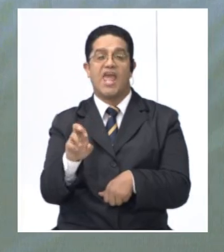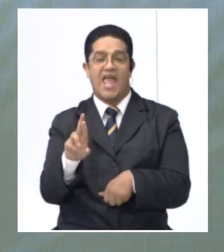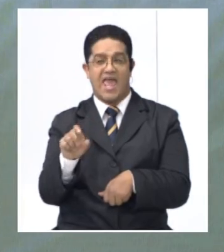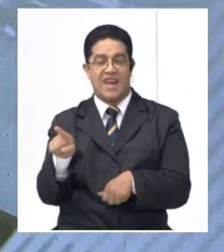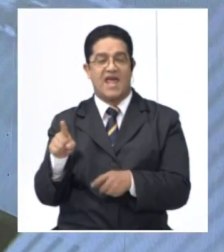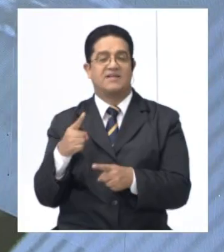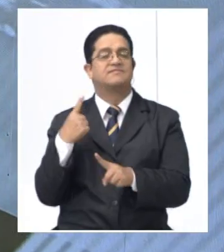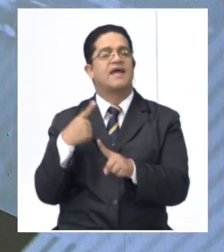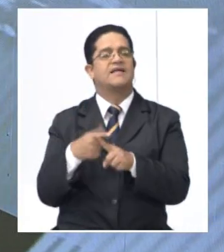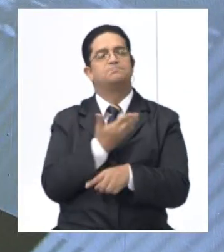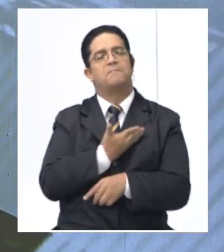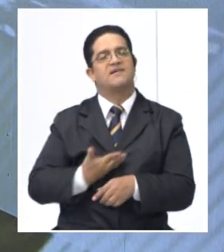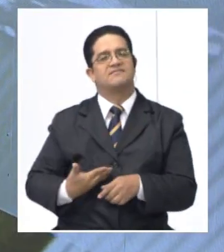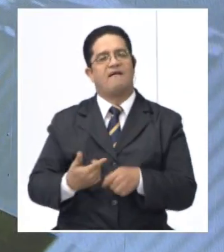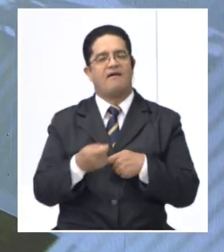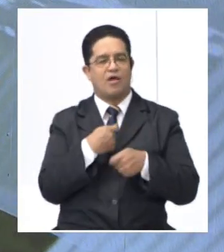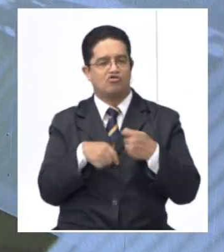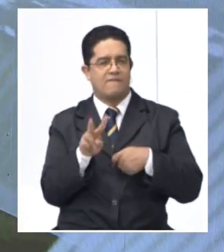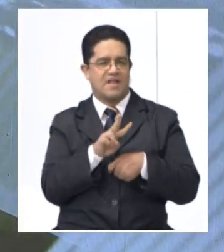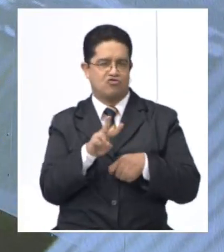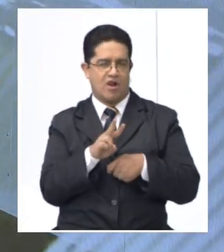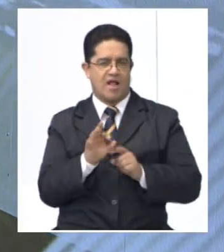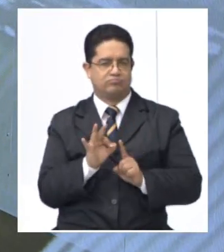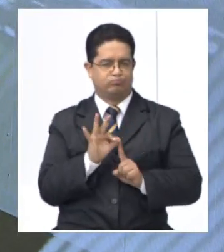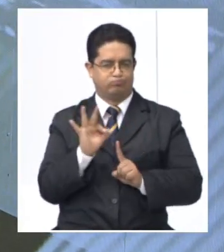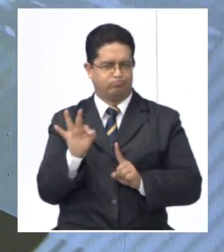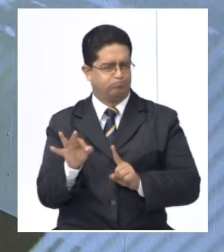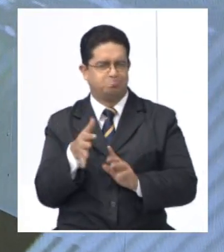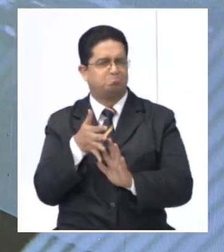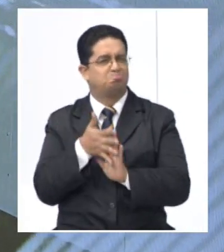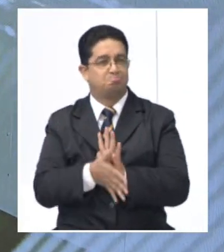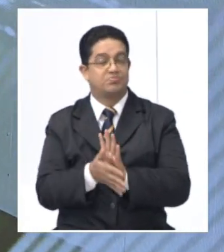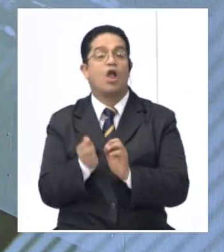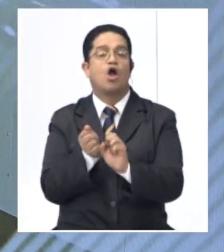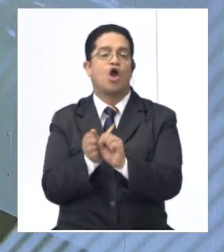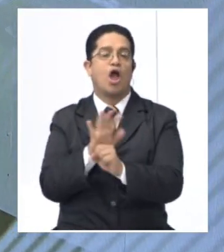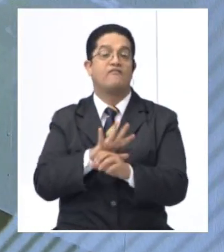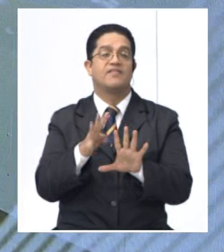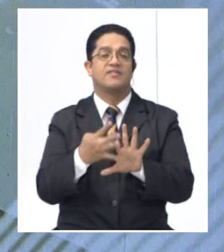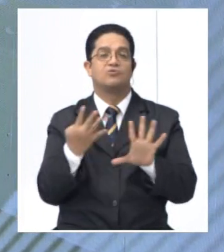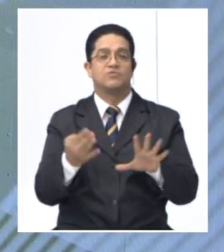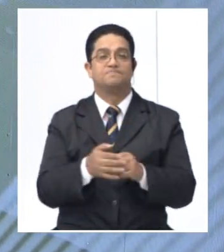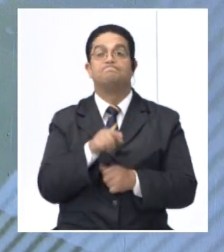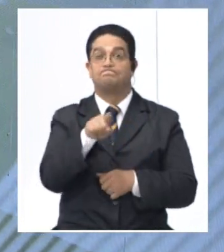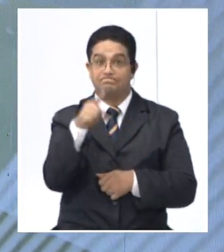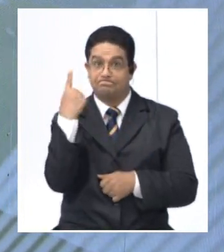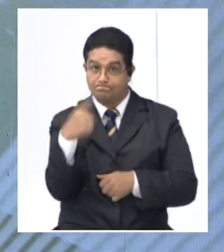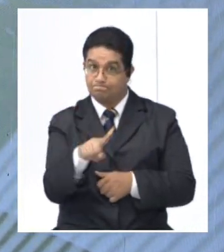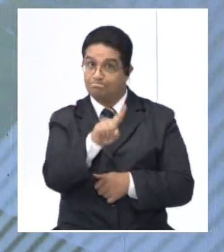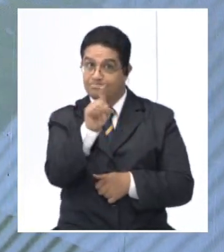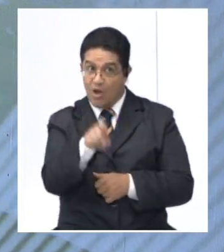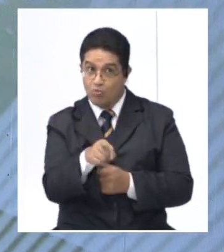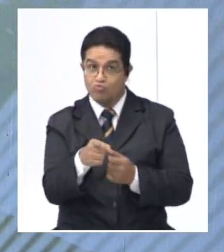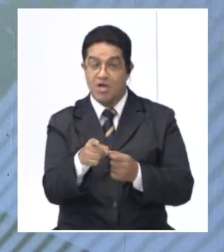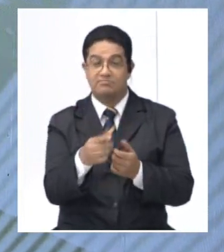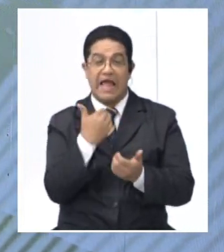Sociedad Venezolana de Infectología, nos estará acompañando a regreso para hablar sobre el COVID-19. Así que si tienen preguntas o